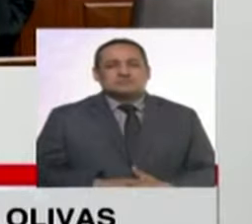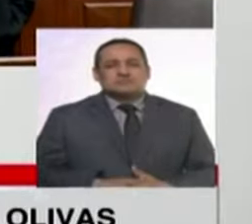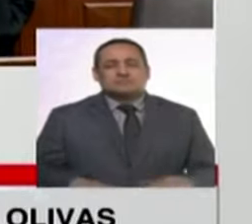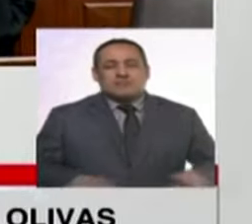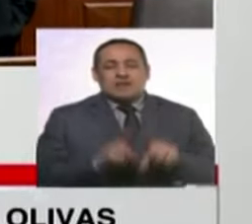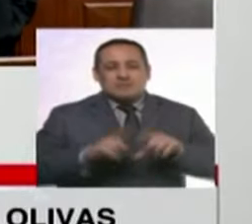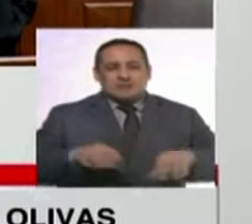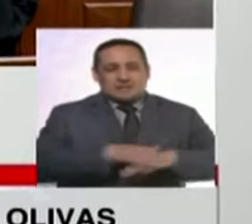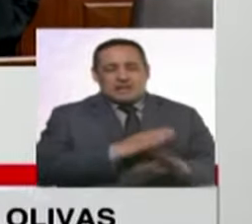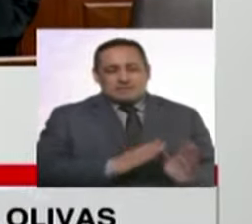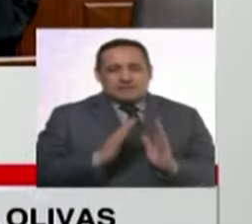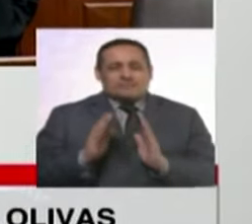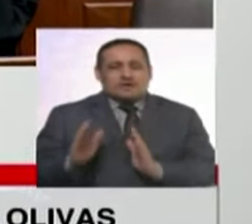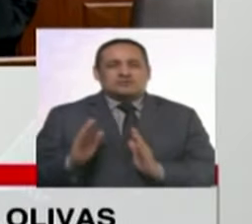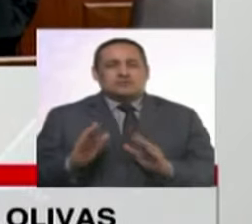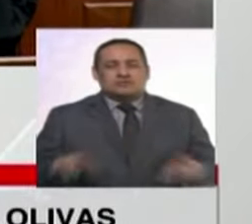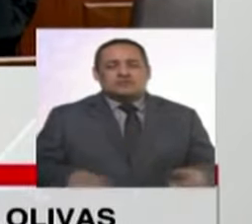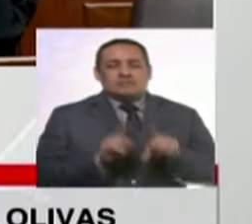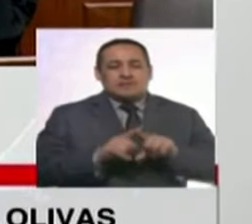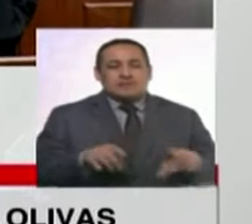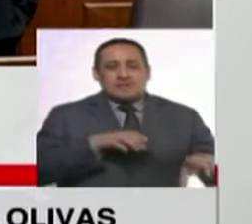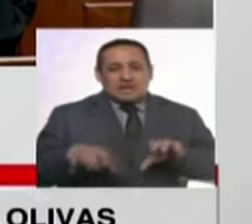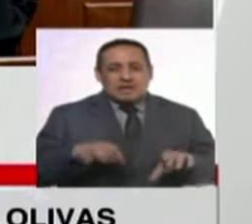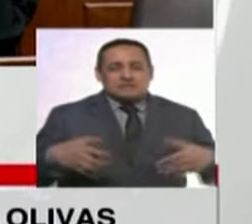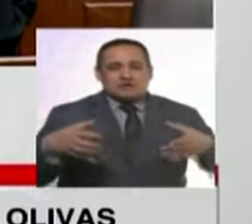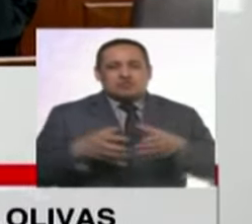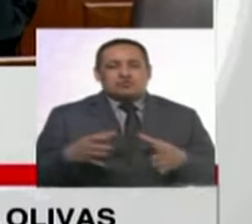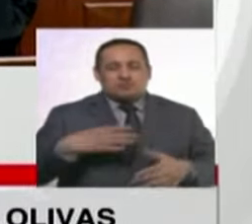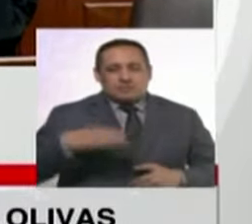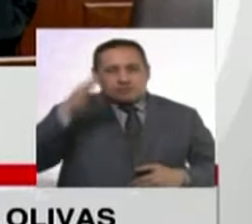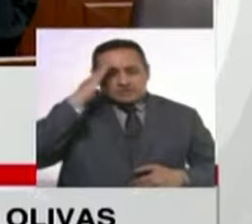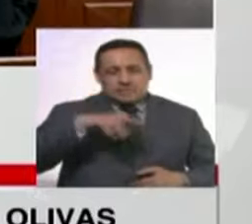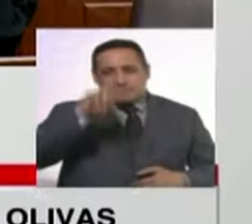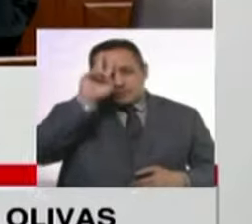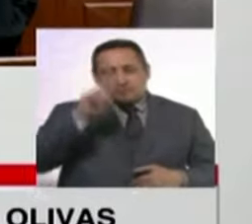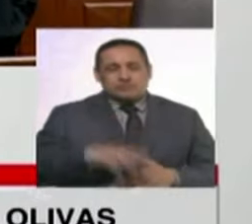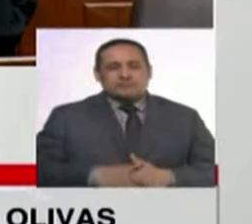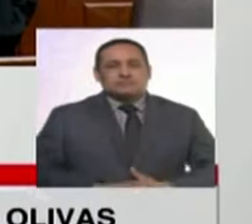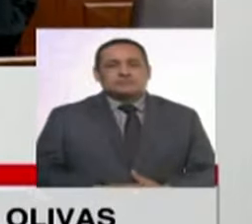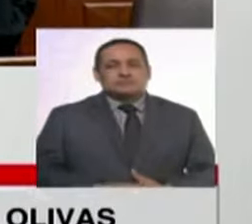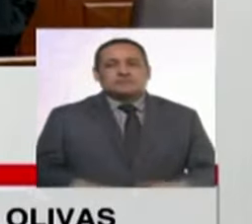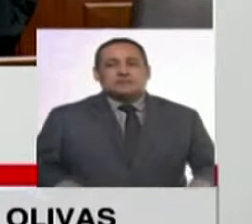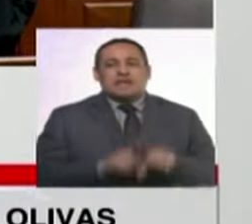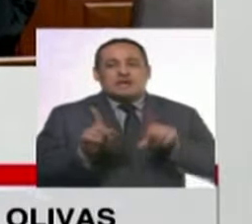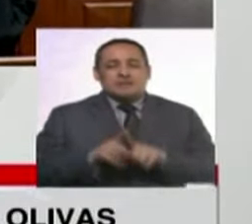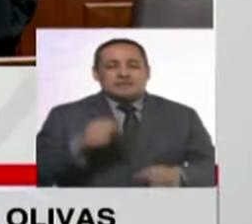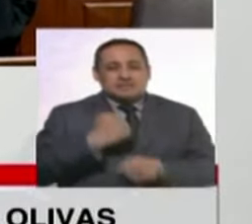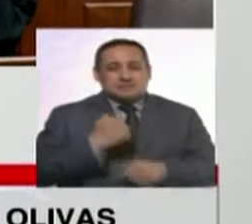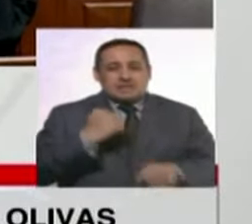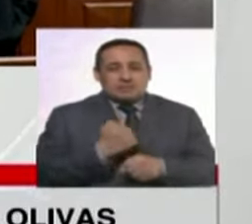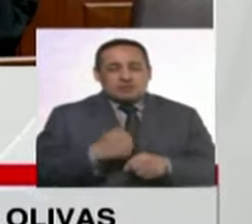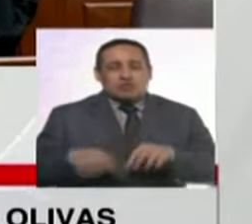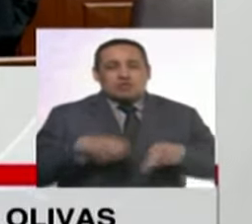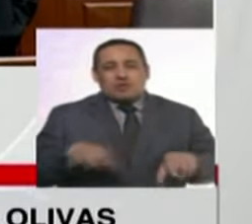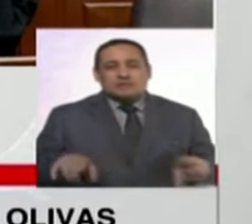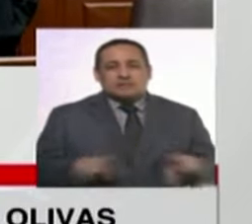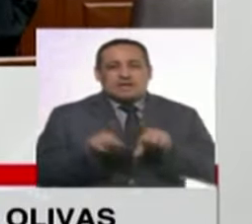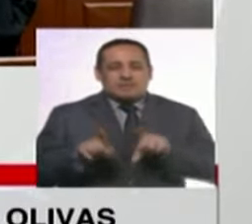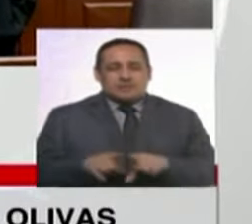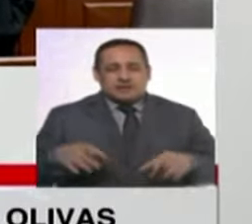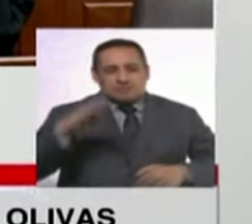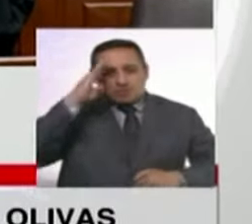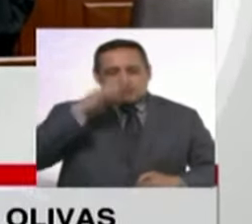la planificación la hace la Policía Nacional la ejecución la hace la